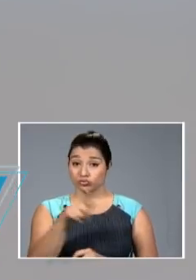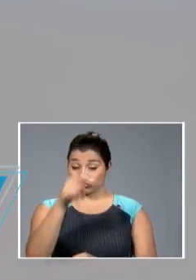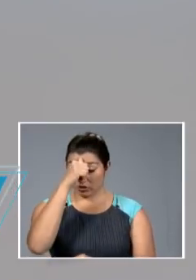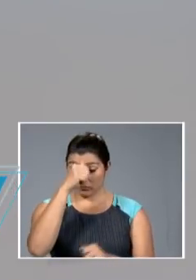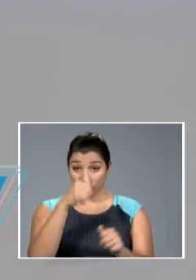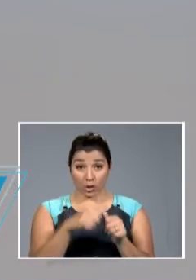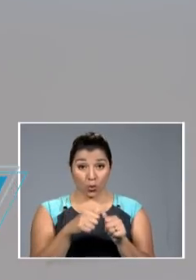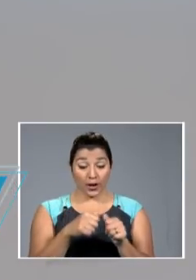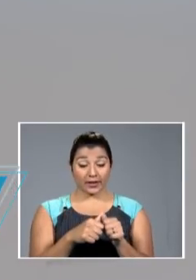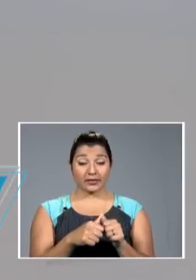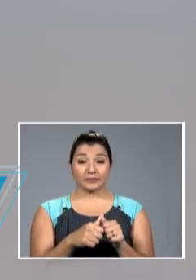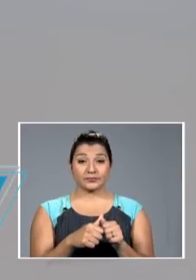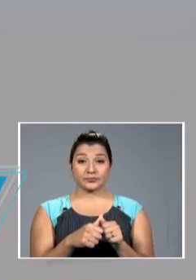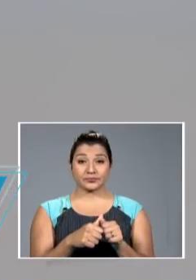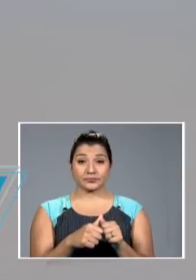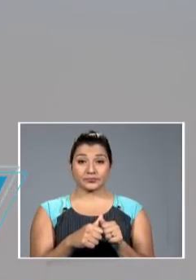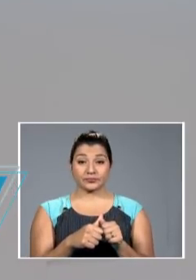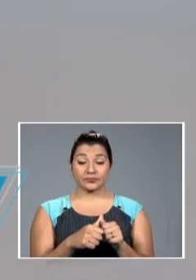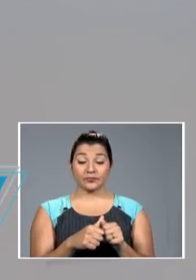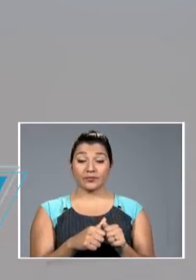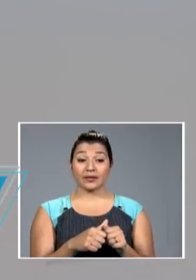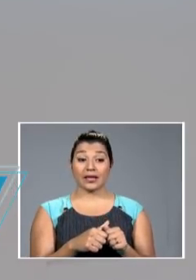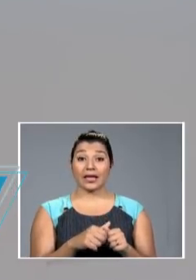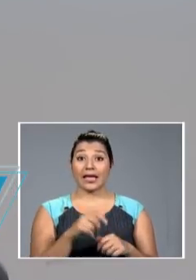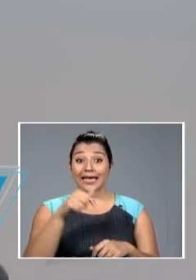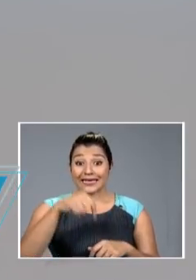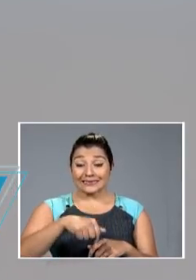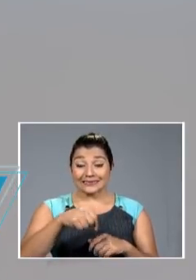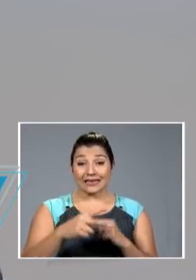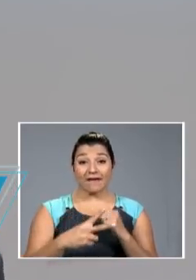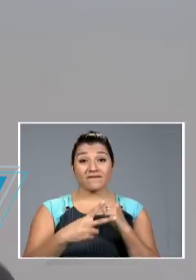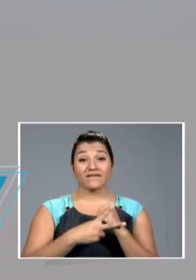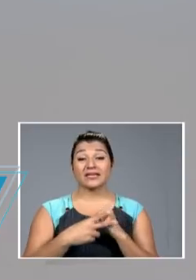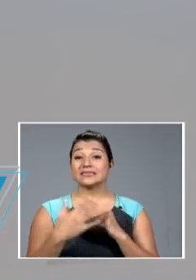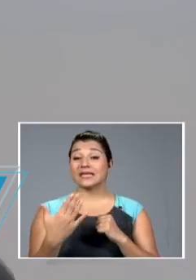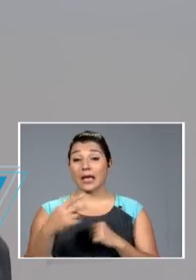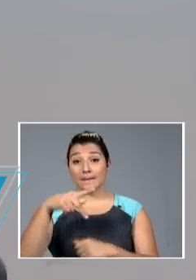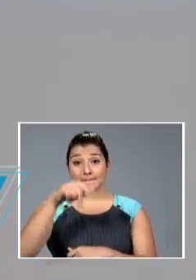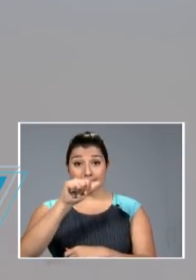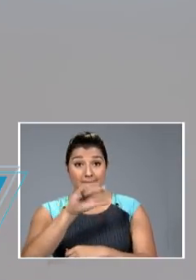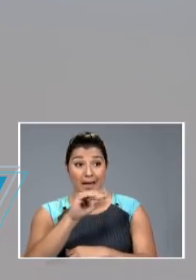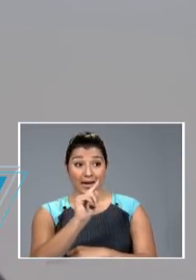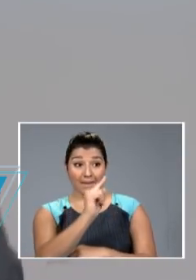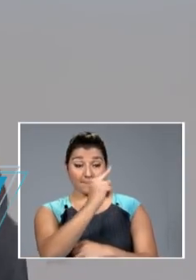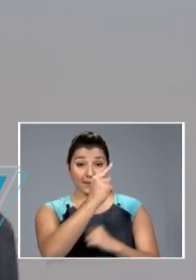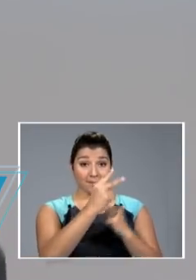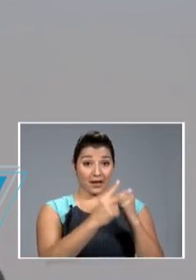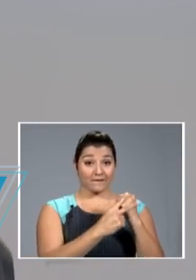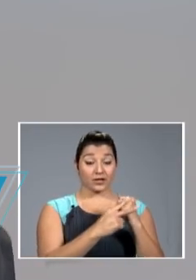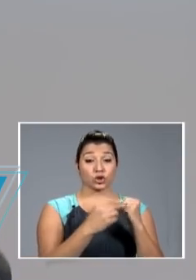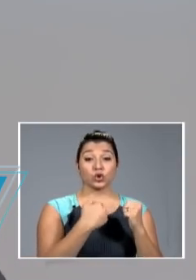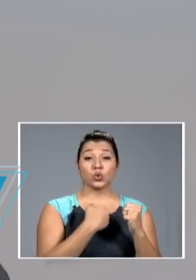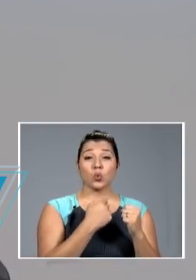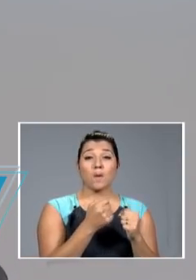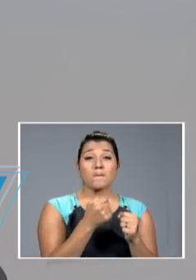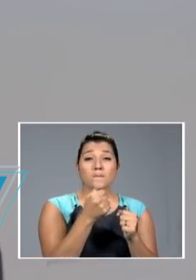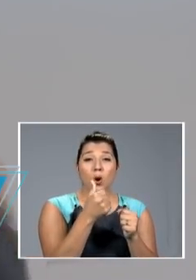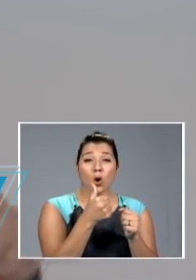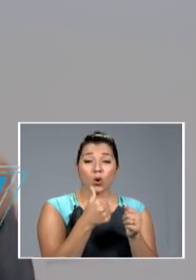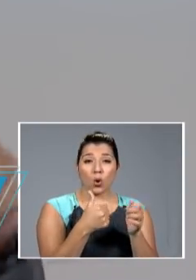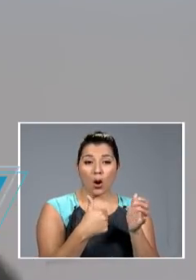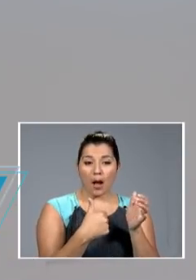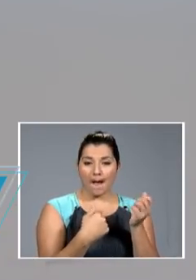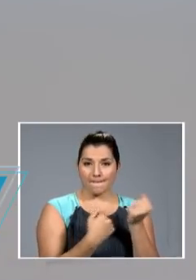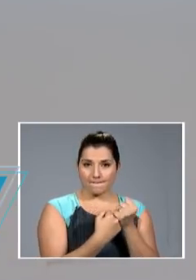Recordemos que esta ha sido la ocasión en la que el PAC en primera ronda ha recibido el menor porcentaje de